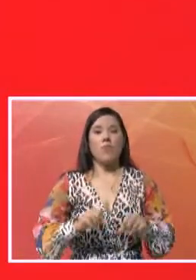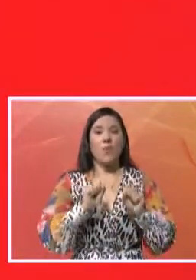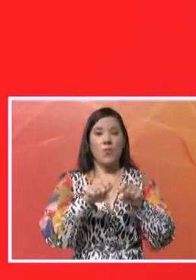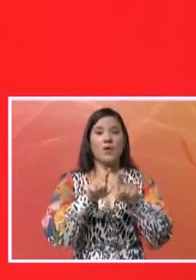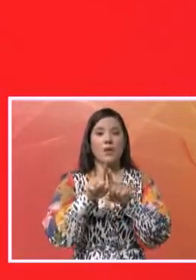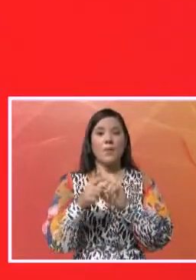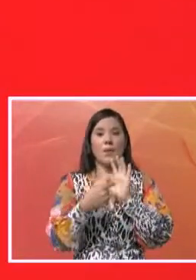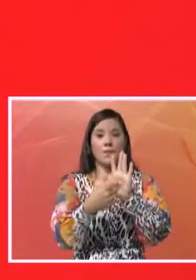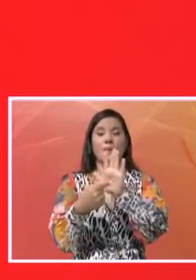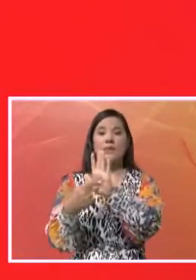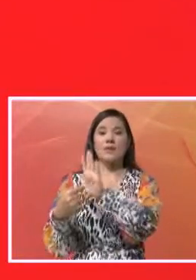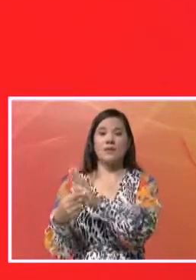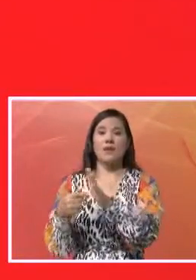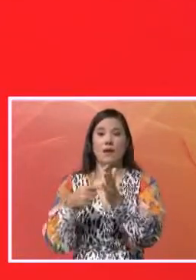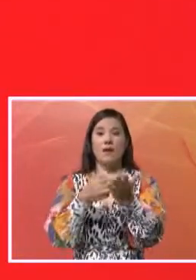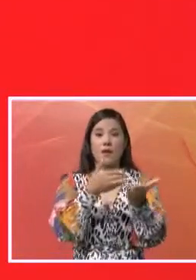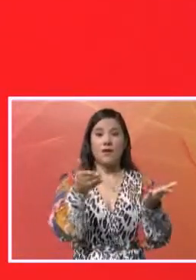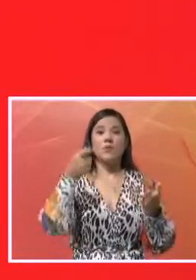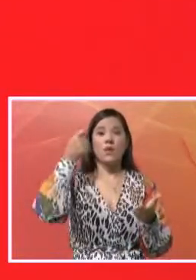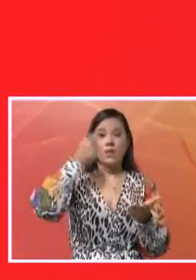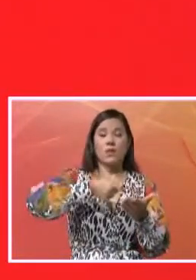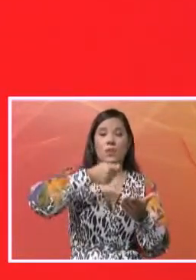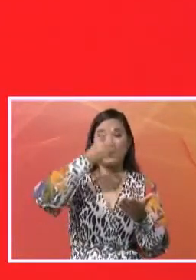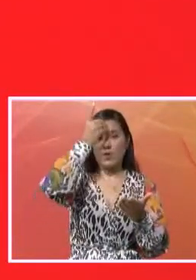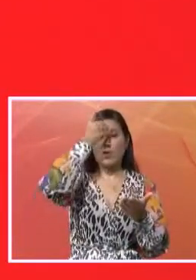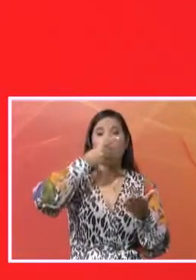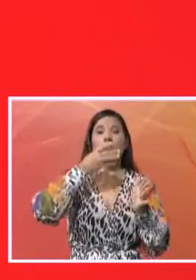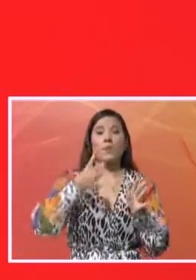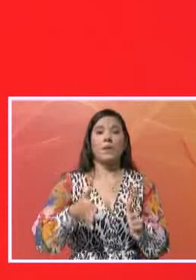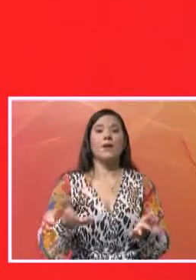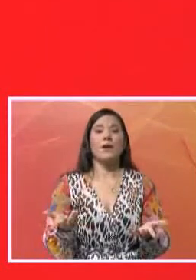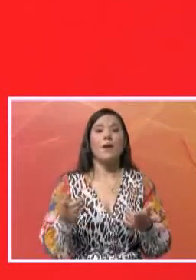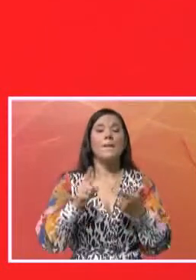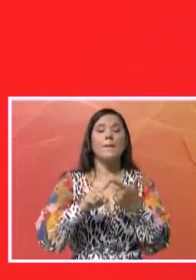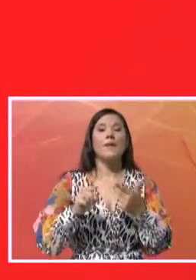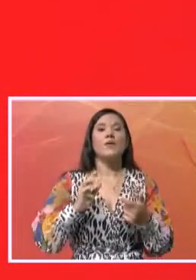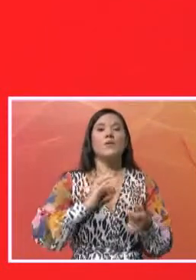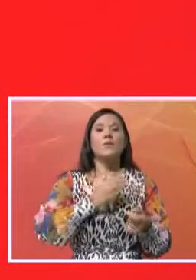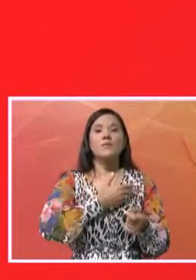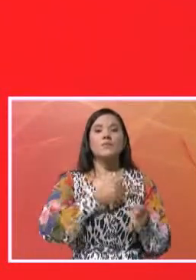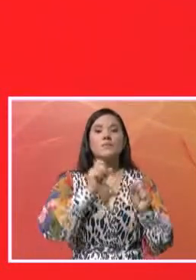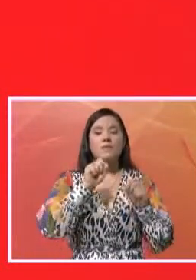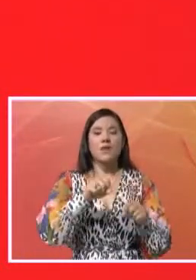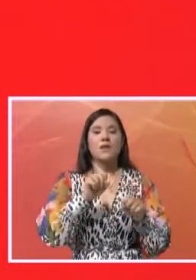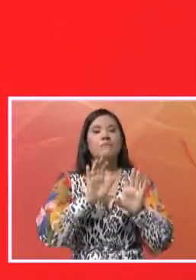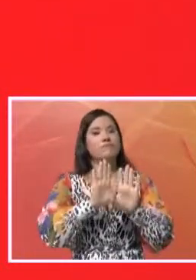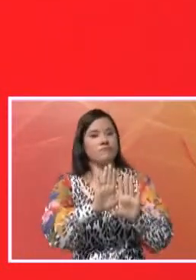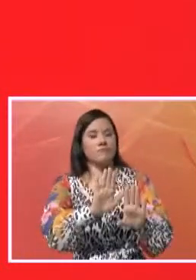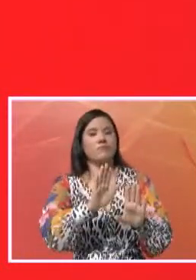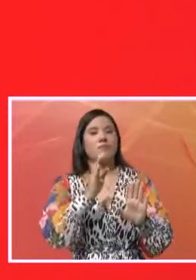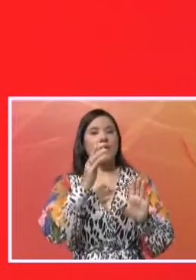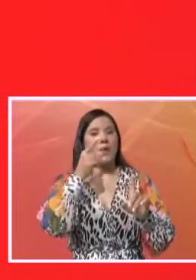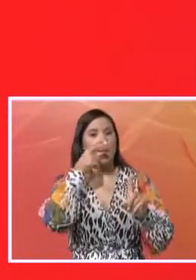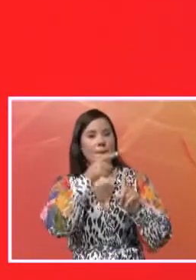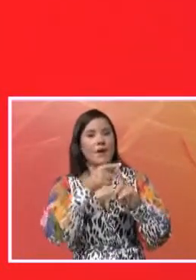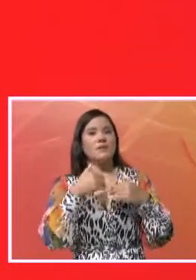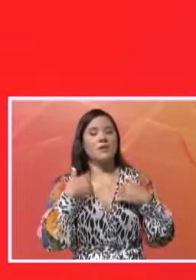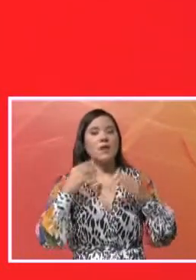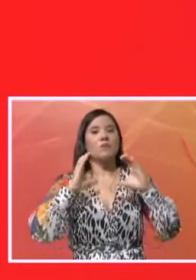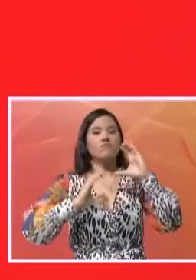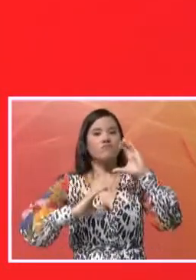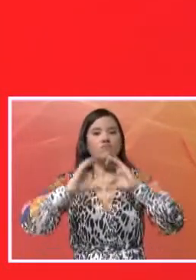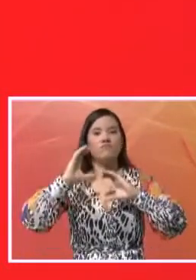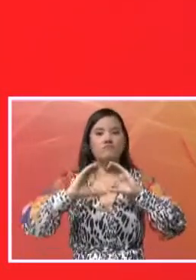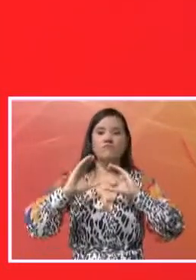representar a estos afiliados en los tribunales de la república dominicana pero siempre vamos poniendo como base tener una conciliación